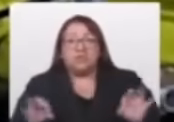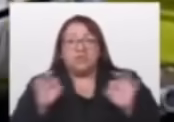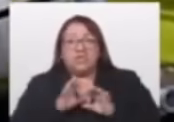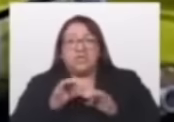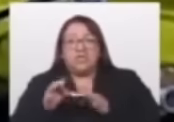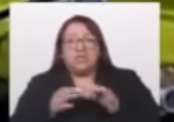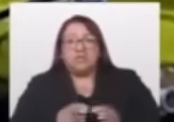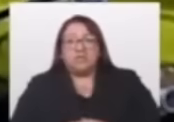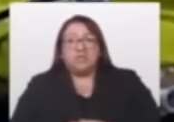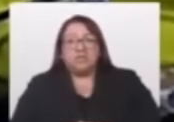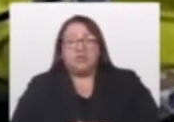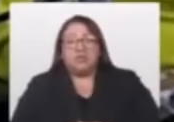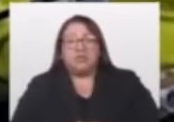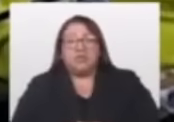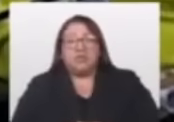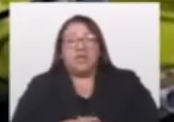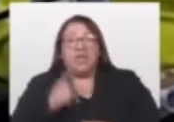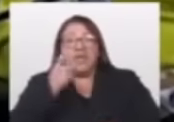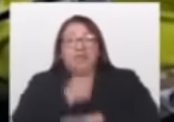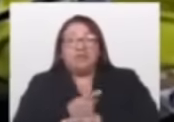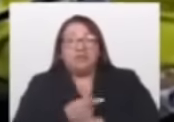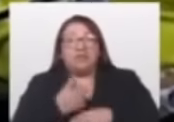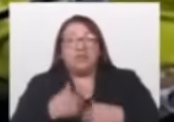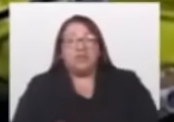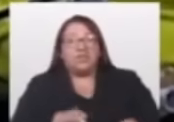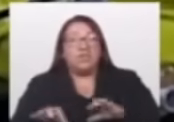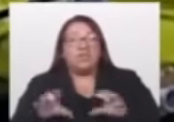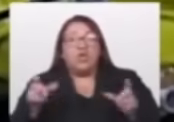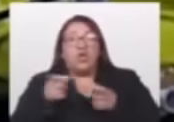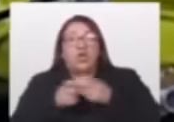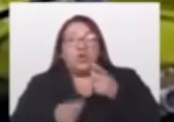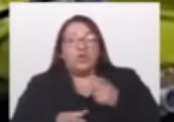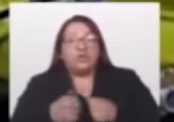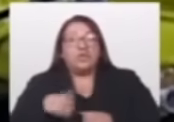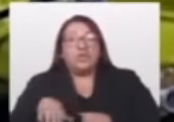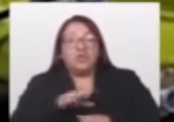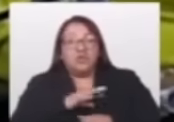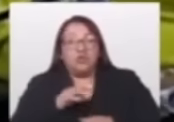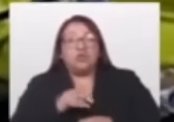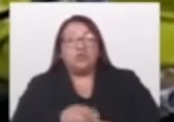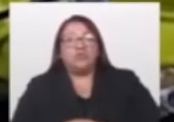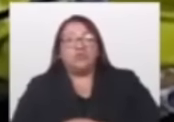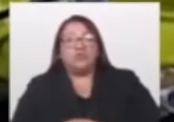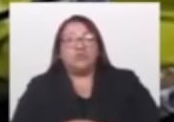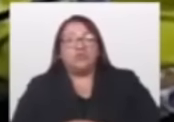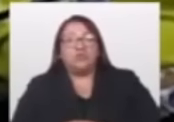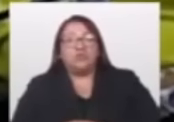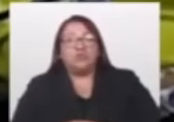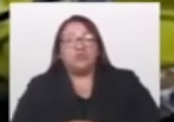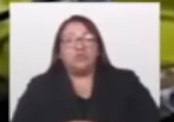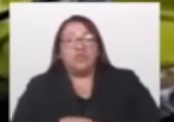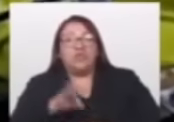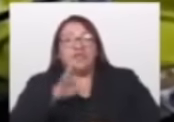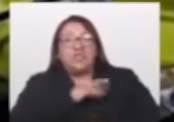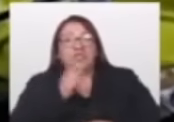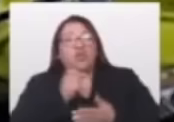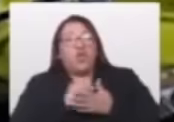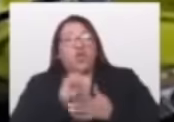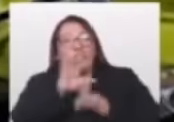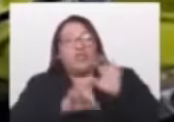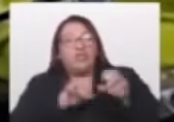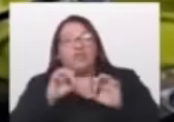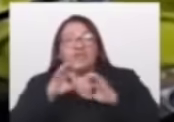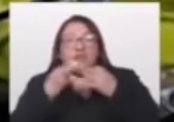se mencione a las denuncias periodísticas, porque se ha hecho alusión a congresistas, que incluso develan que la Fiscalía había contratado al familiar